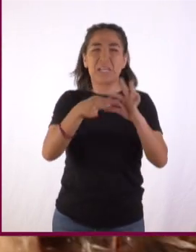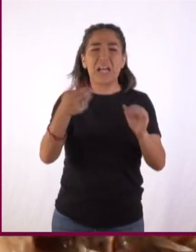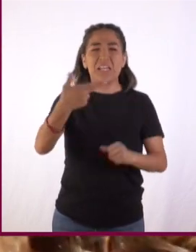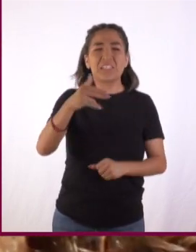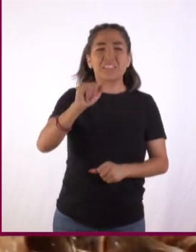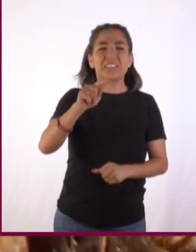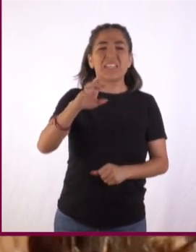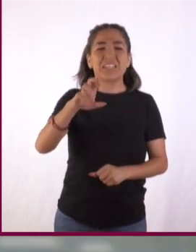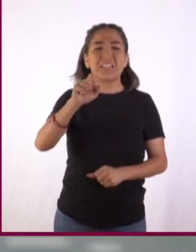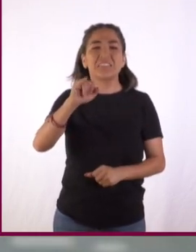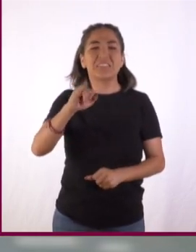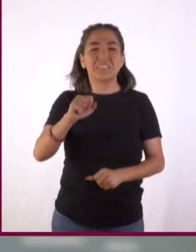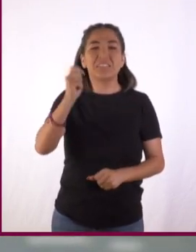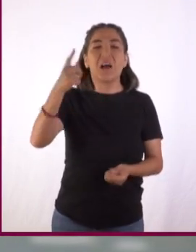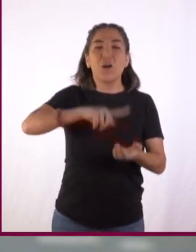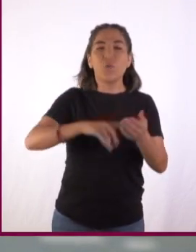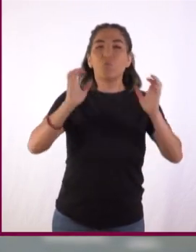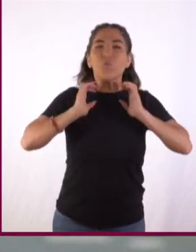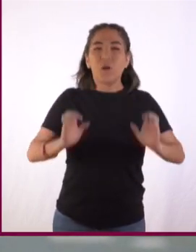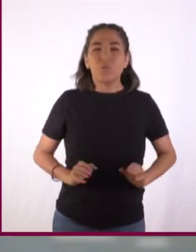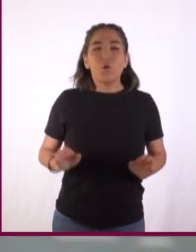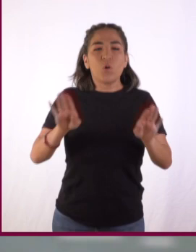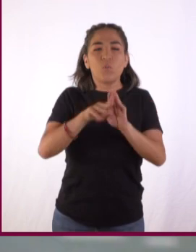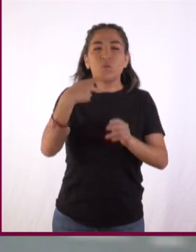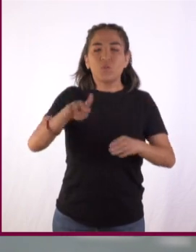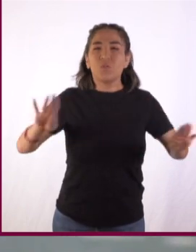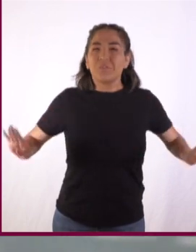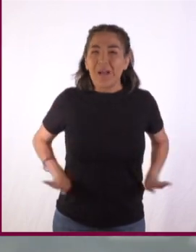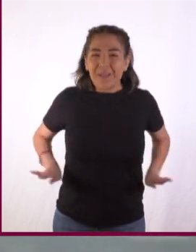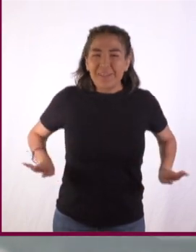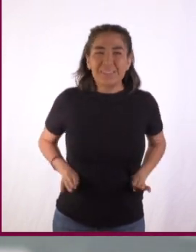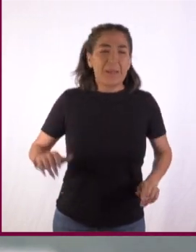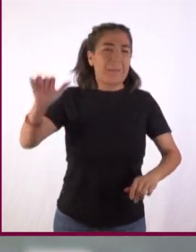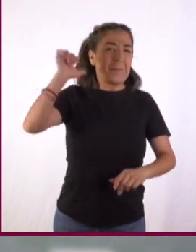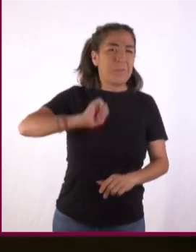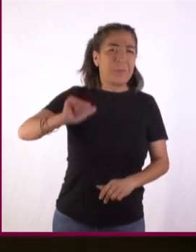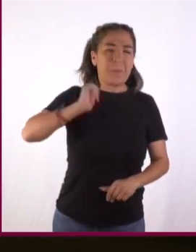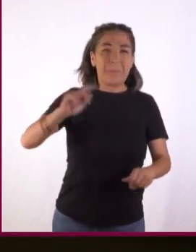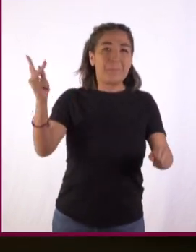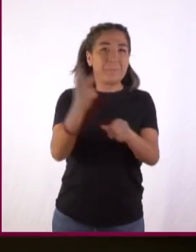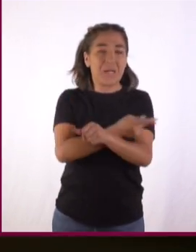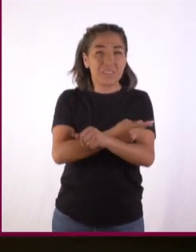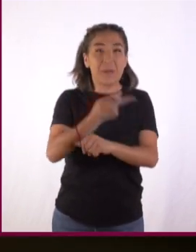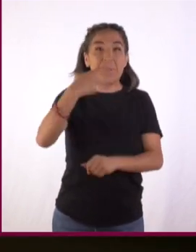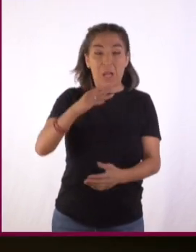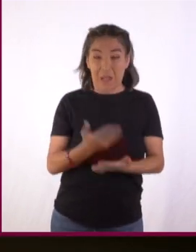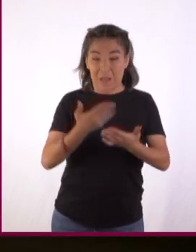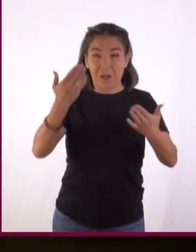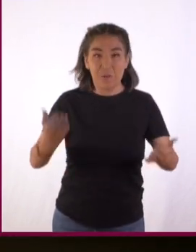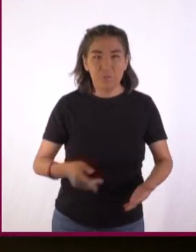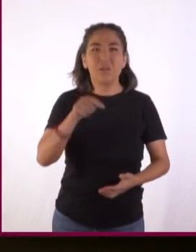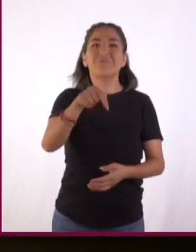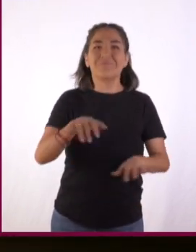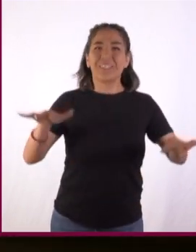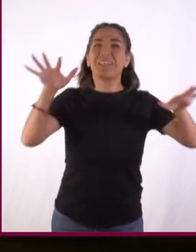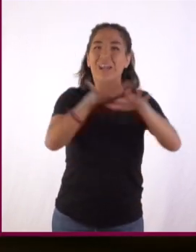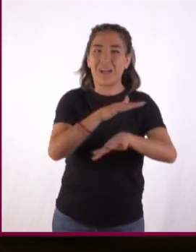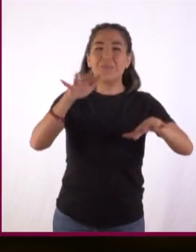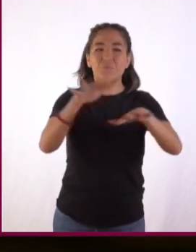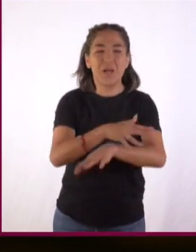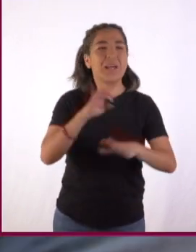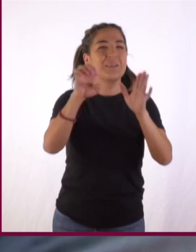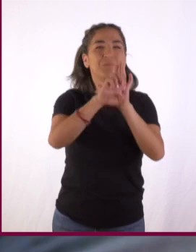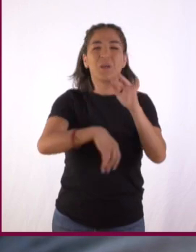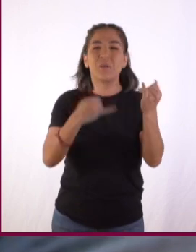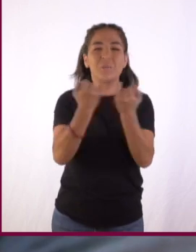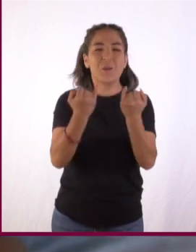Ernesto, la histéresis es la capacidad de los cuerpos de mantener características del pasado, aunque las condiciones presentes hayan